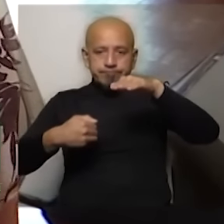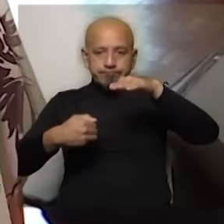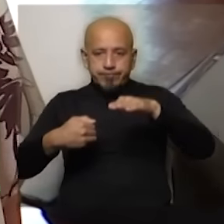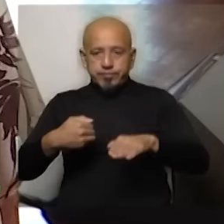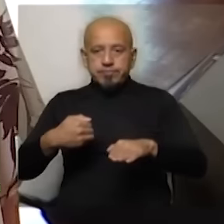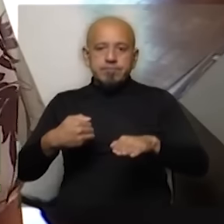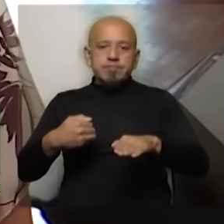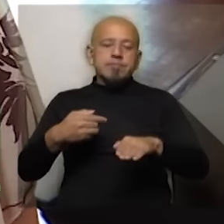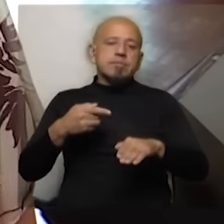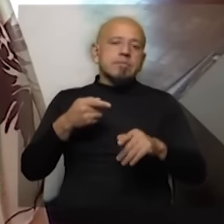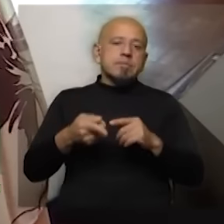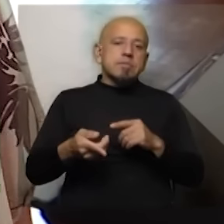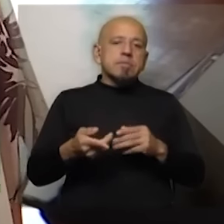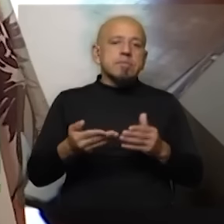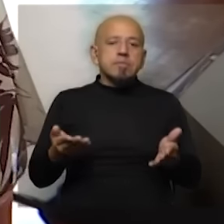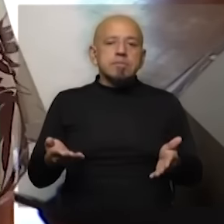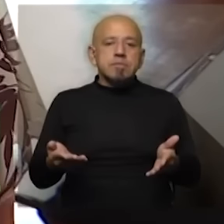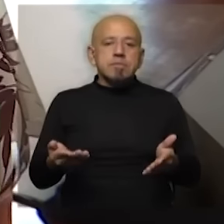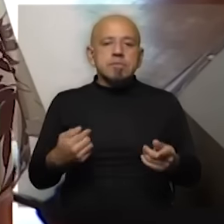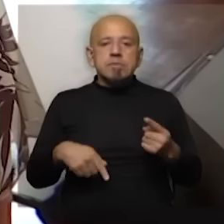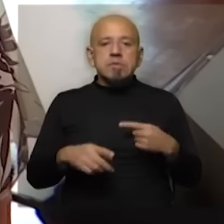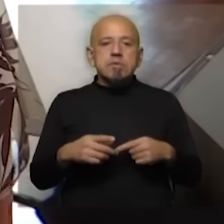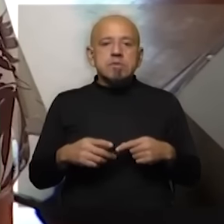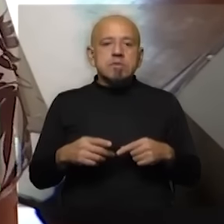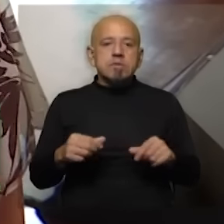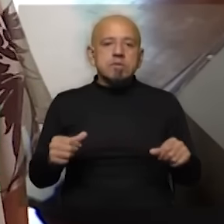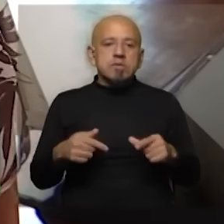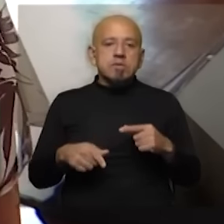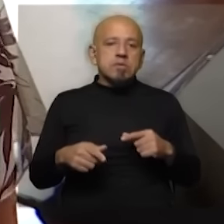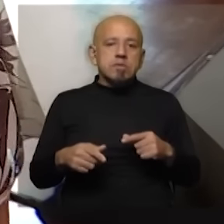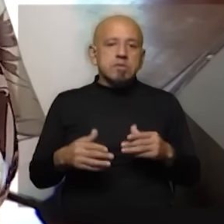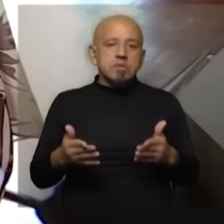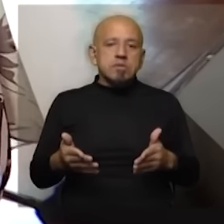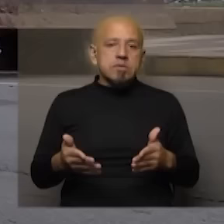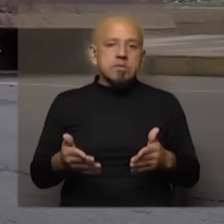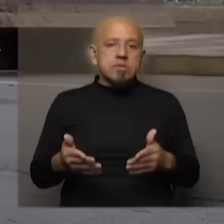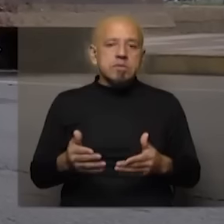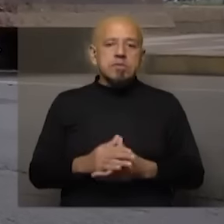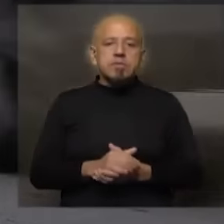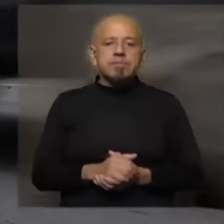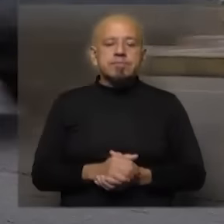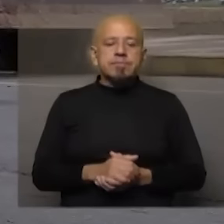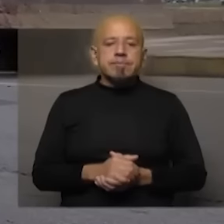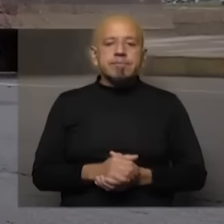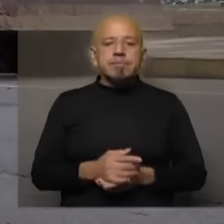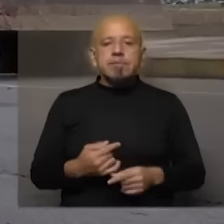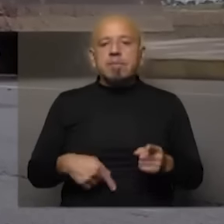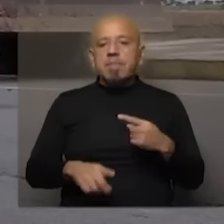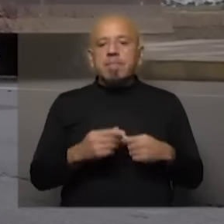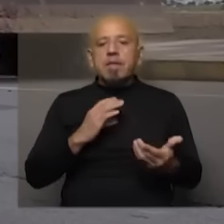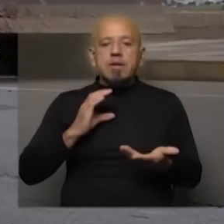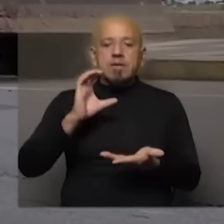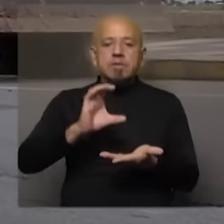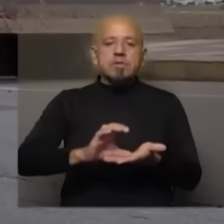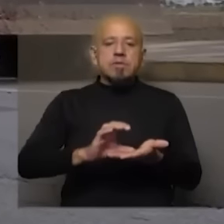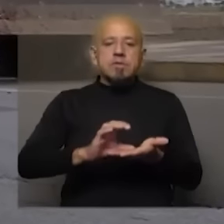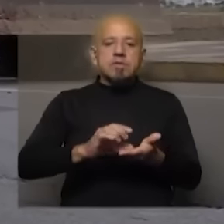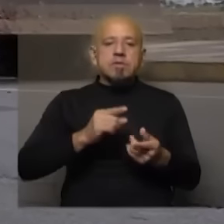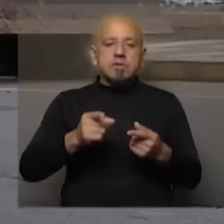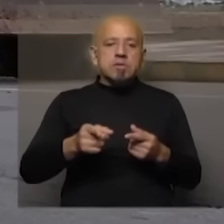produciendo un gran hueco debajo de la vereda y la misma colapsa. La inversión que destinará la Intendencia para adquirir